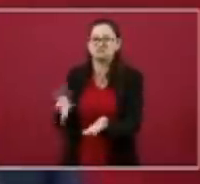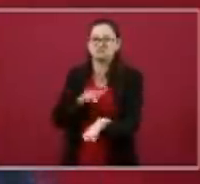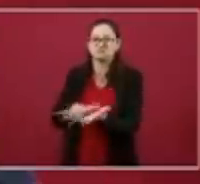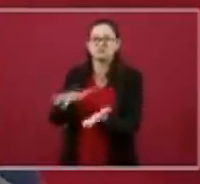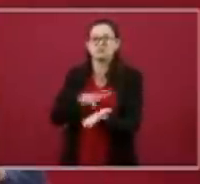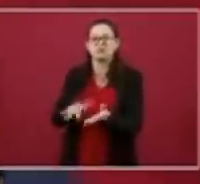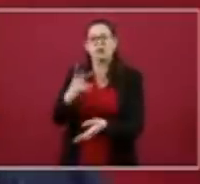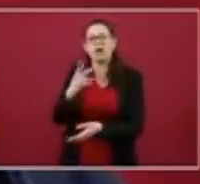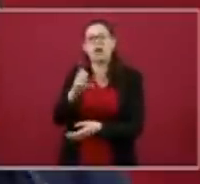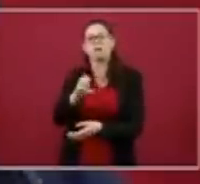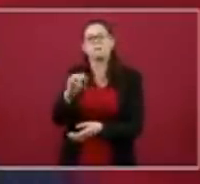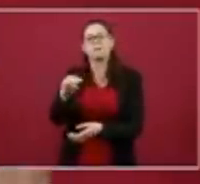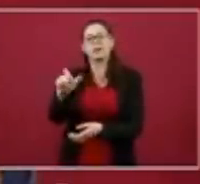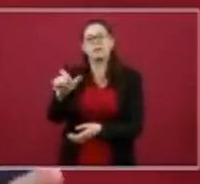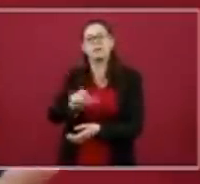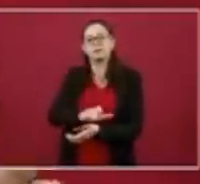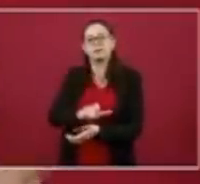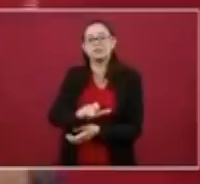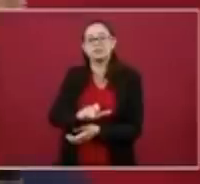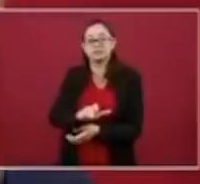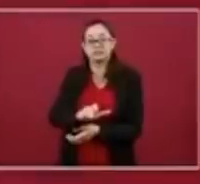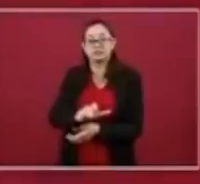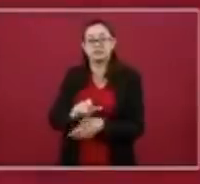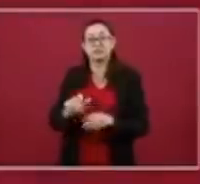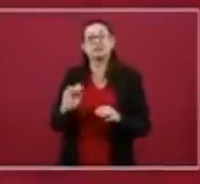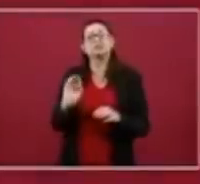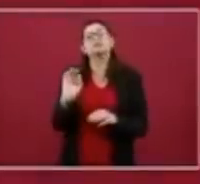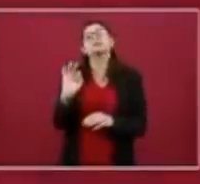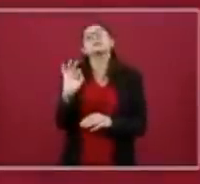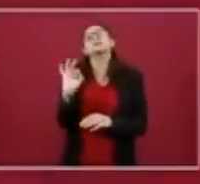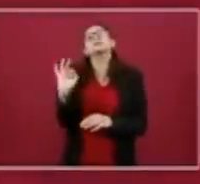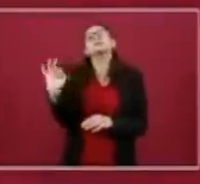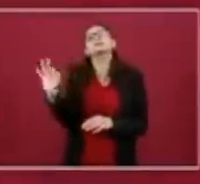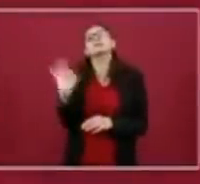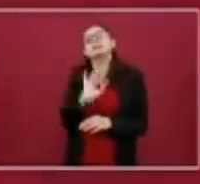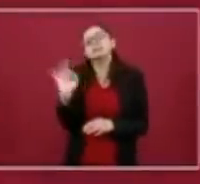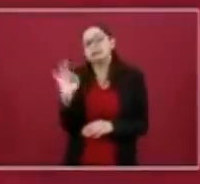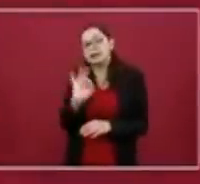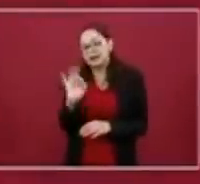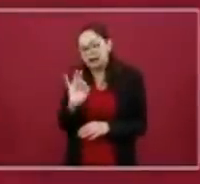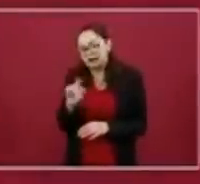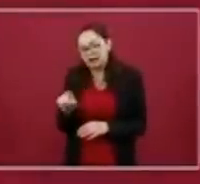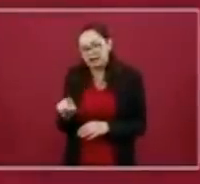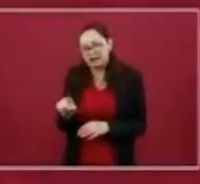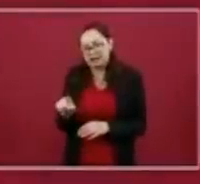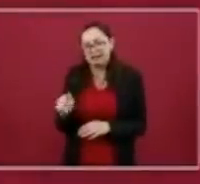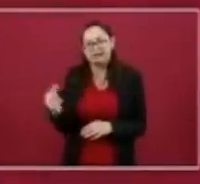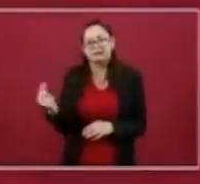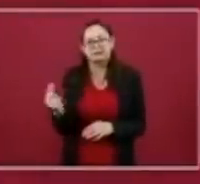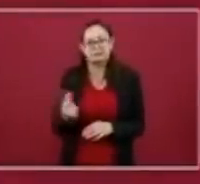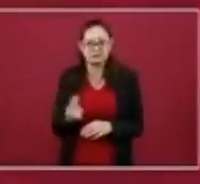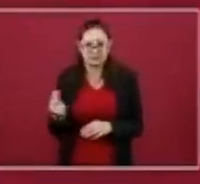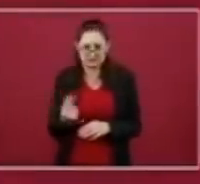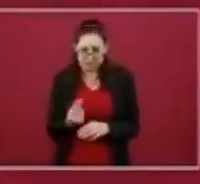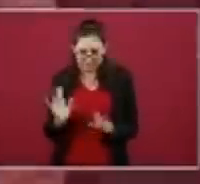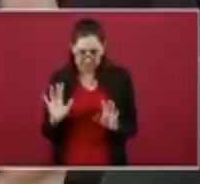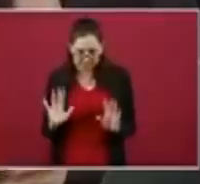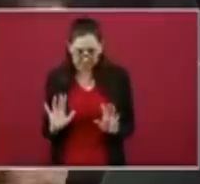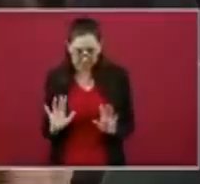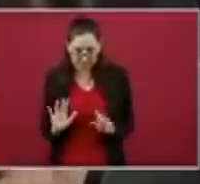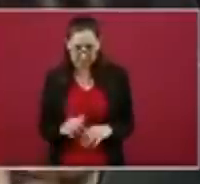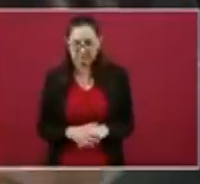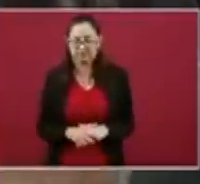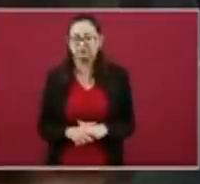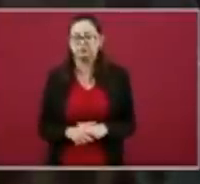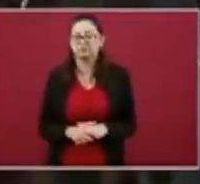apoyar a Pemex en caso de que se necesite. Y mencionó que, por